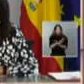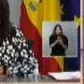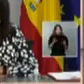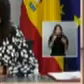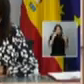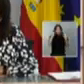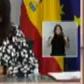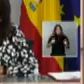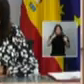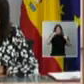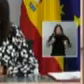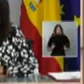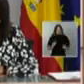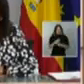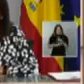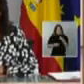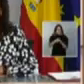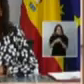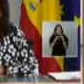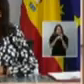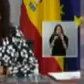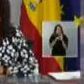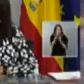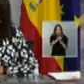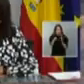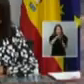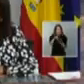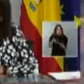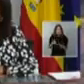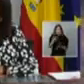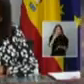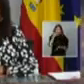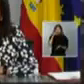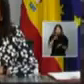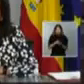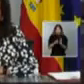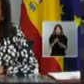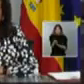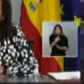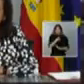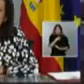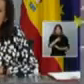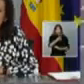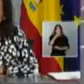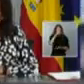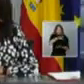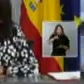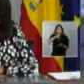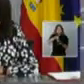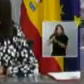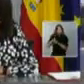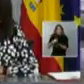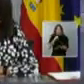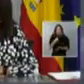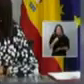un programa de ahorro y eficiencia en la Administración General del Estado. Algunos estudios señalan que al reducir el límite de velocidad, la recaudación por